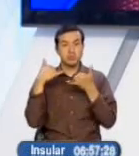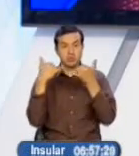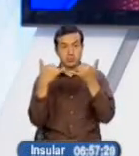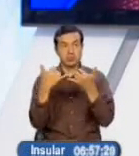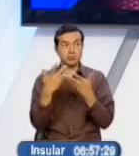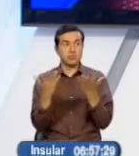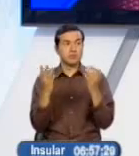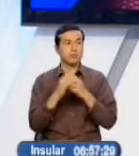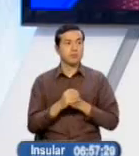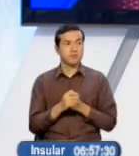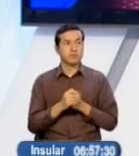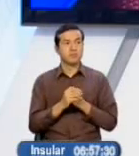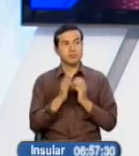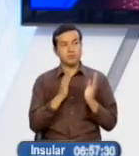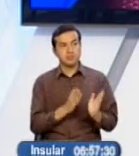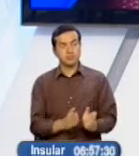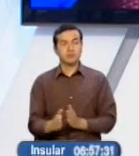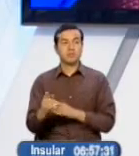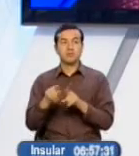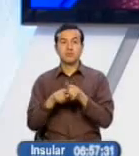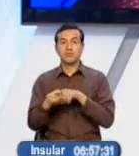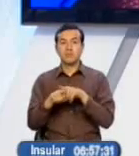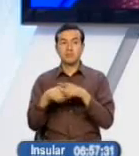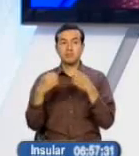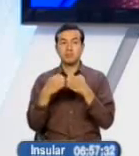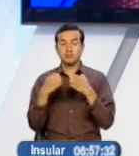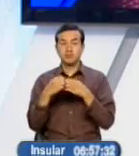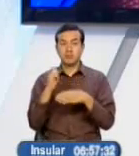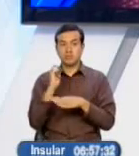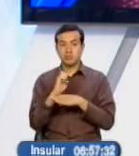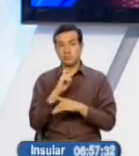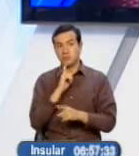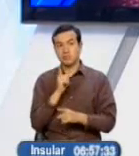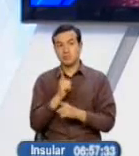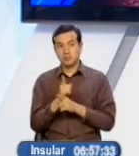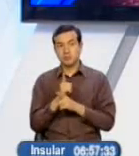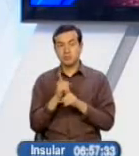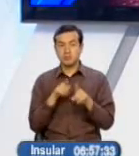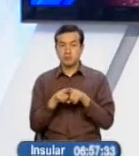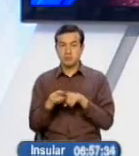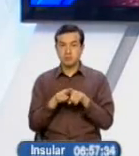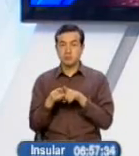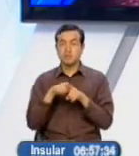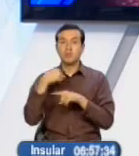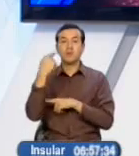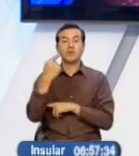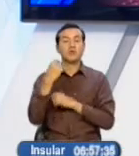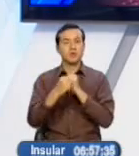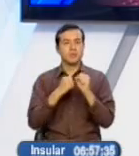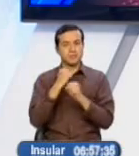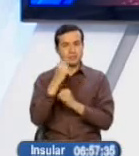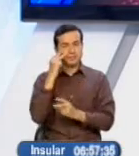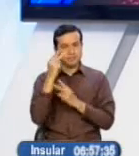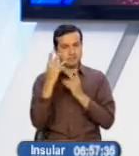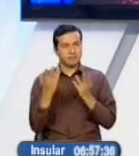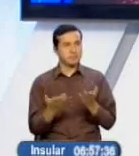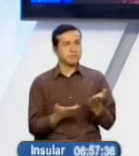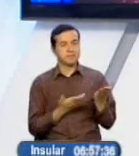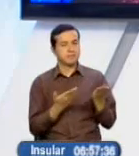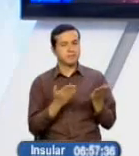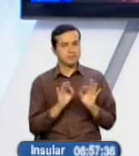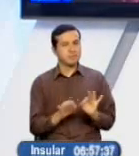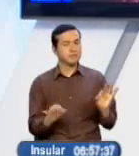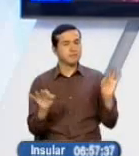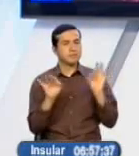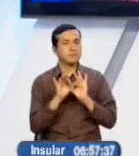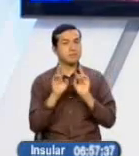que remarcaron lo que puede ser el calendario de los equipos, incluso ecuatorianos, claro está, en estas competiciones el próximo año. Revisemos a continuación el hecho importante